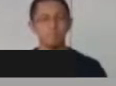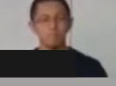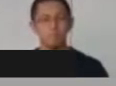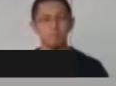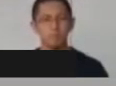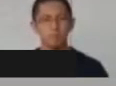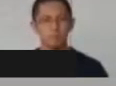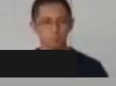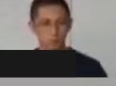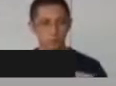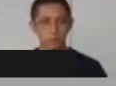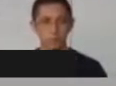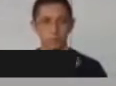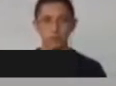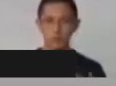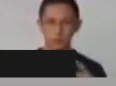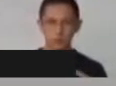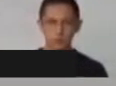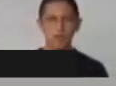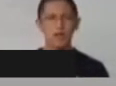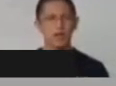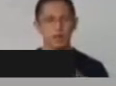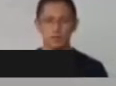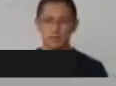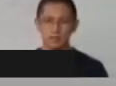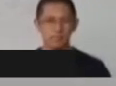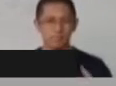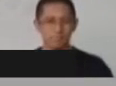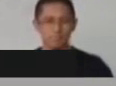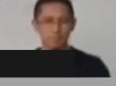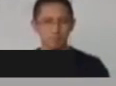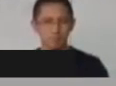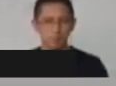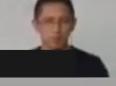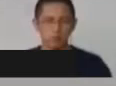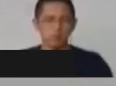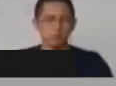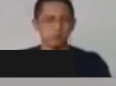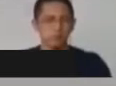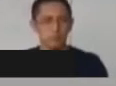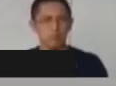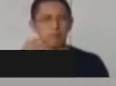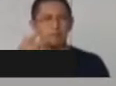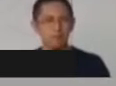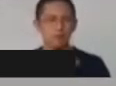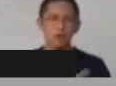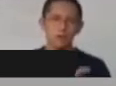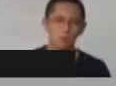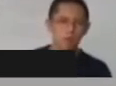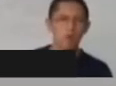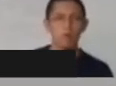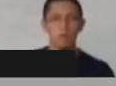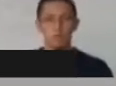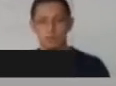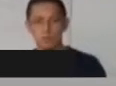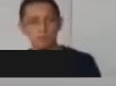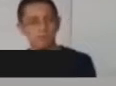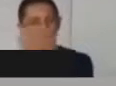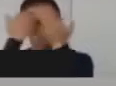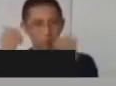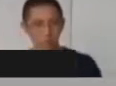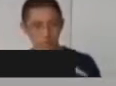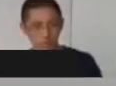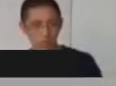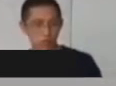23, 24 intubados que tenemos, que se juegan la vida o la muerte, eran personas que no tienen